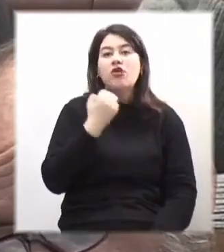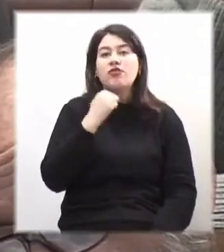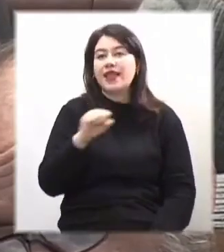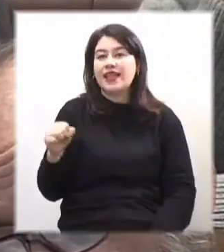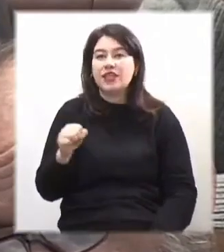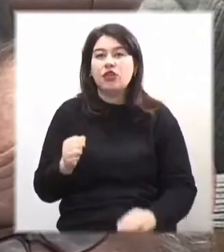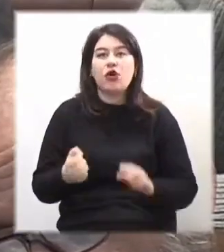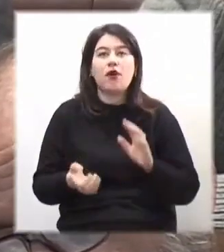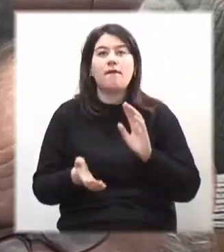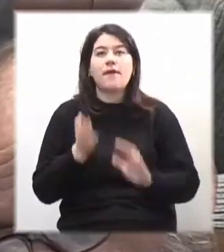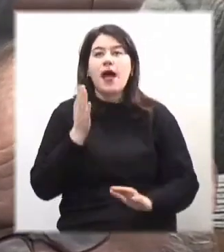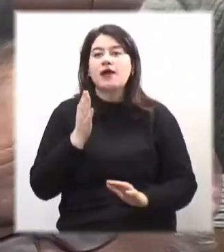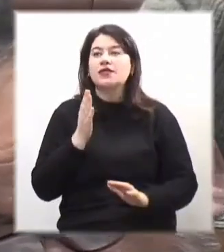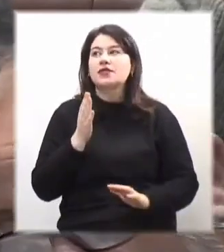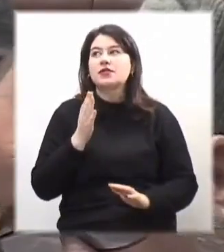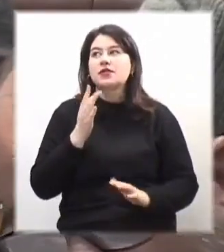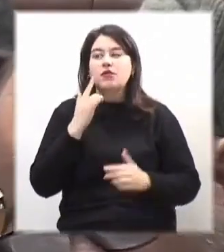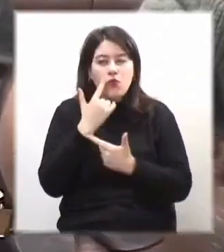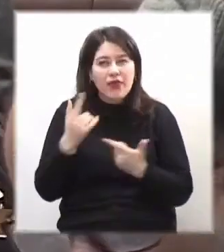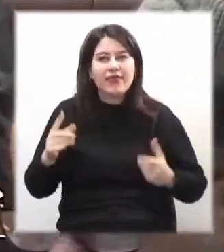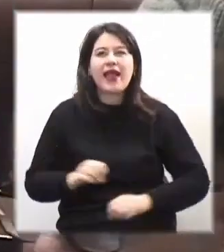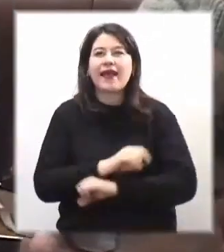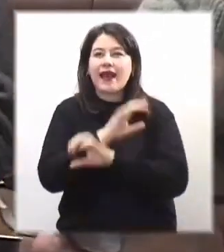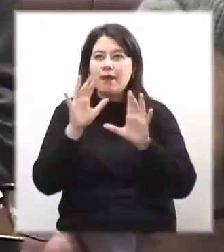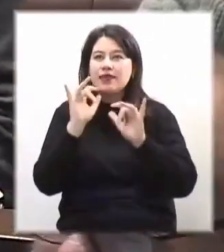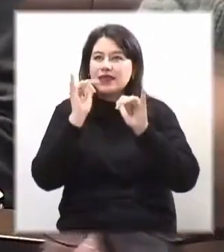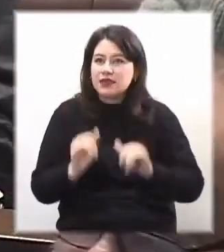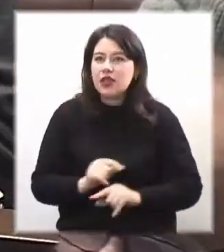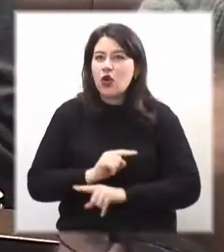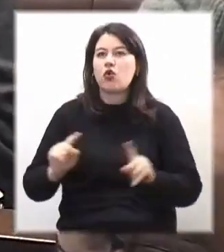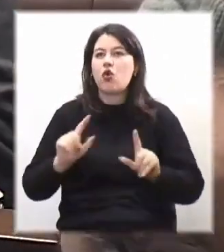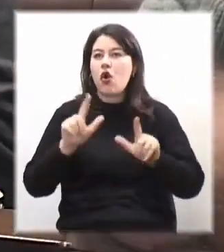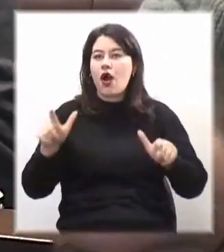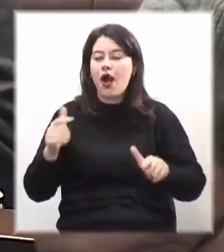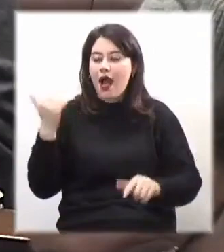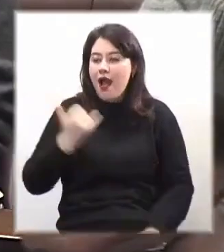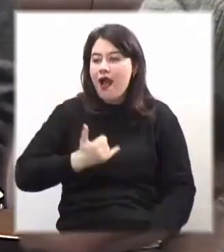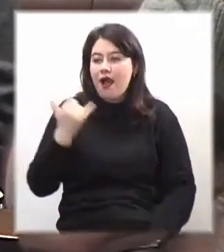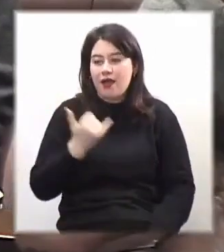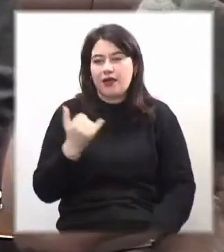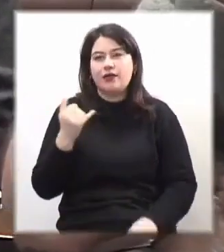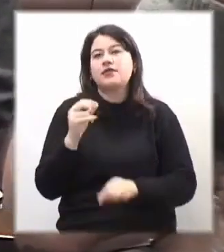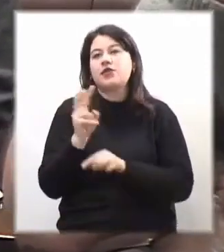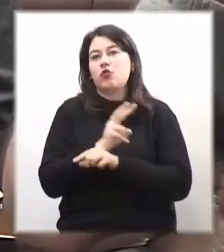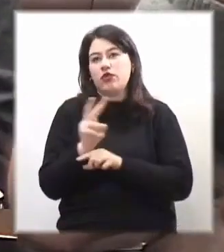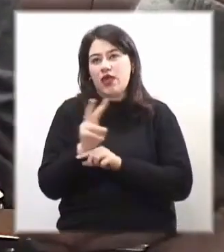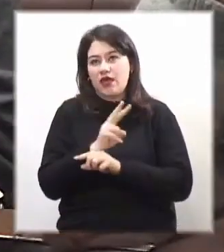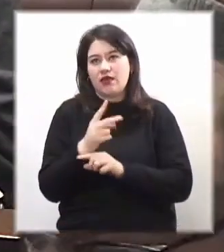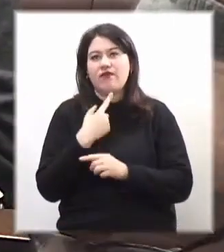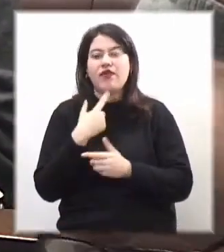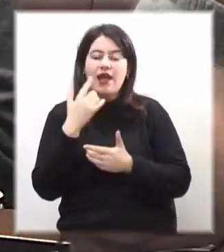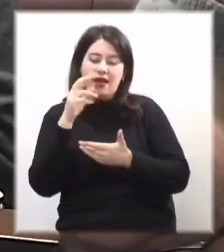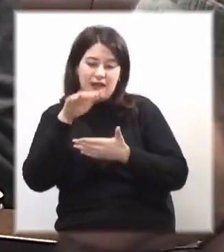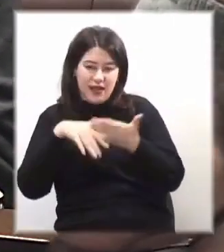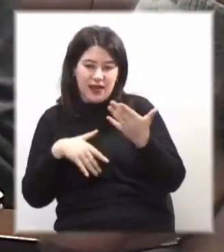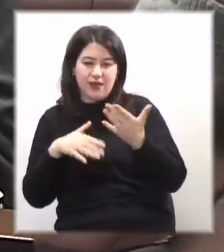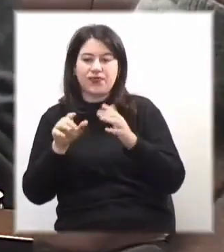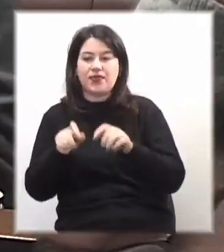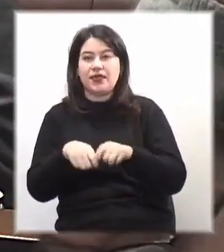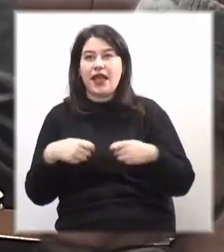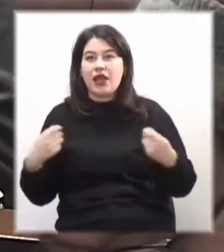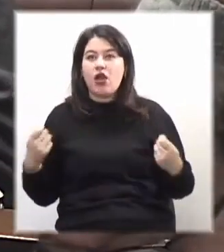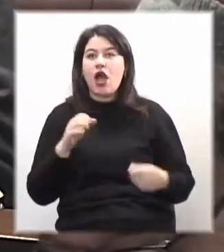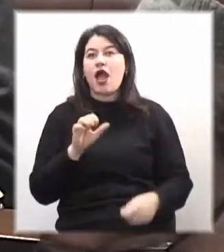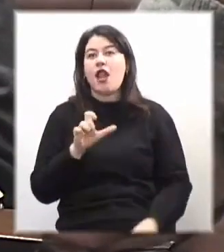resulta más fiable como indicador de la inseguridad voy a leer una nota al ministro Heber en el observador donde